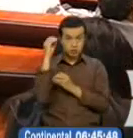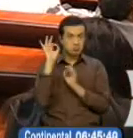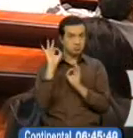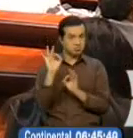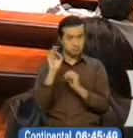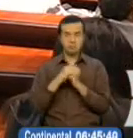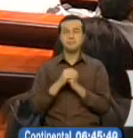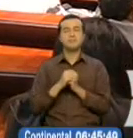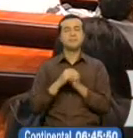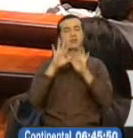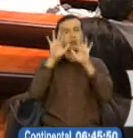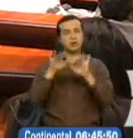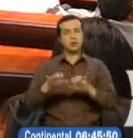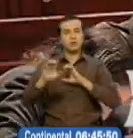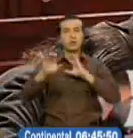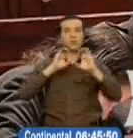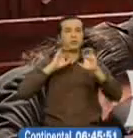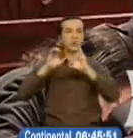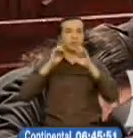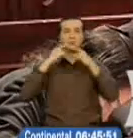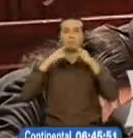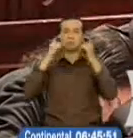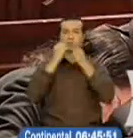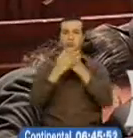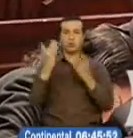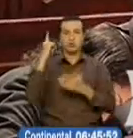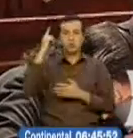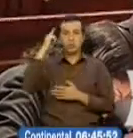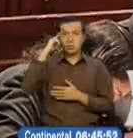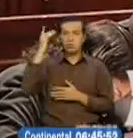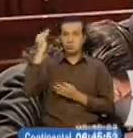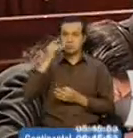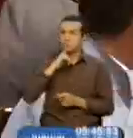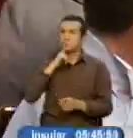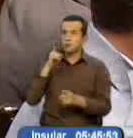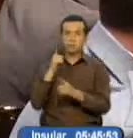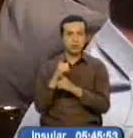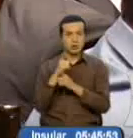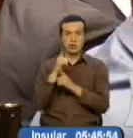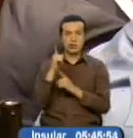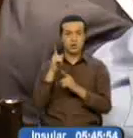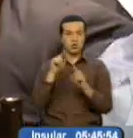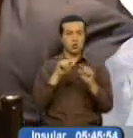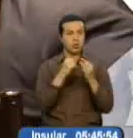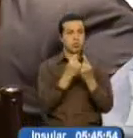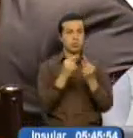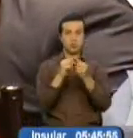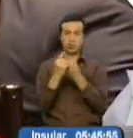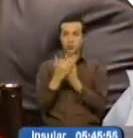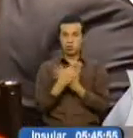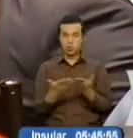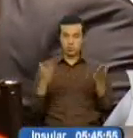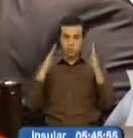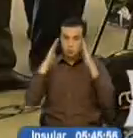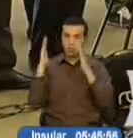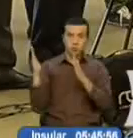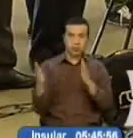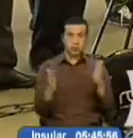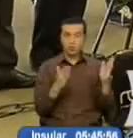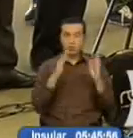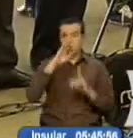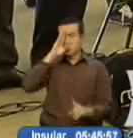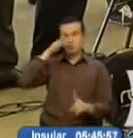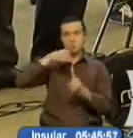su intervención, el secretario de Comunicación aseguró que el gobierno está presto a escuchar a todos los gremios relacionados con este sector, con